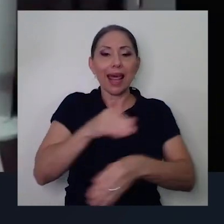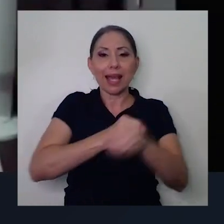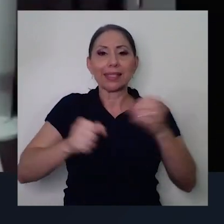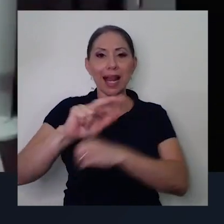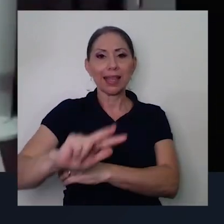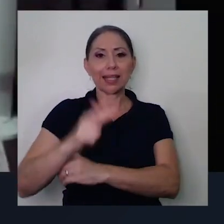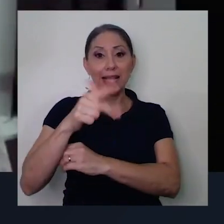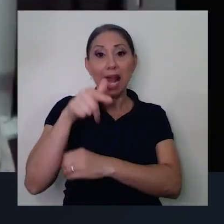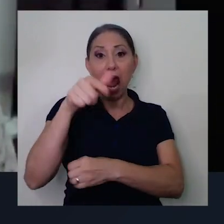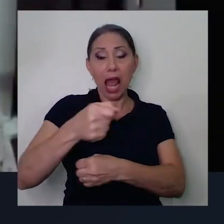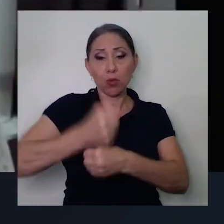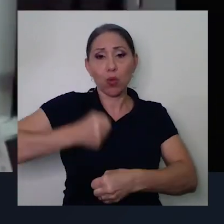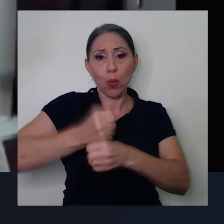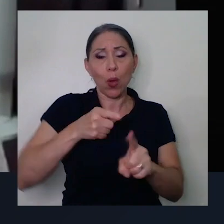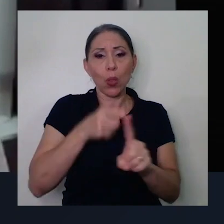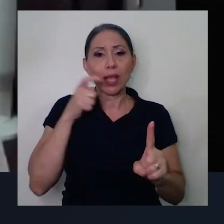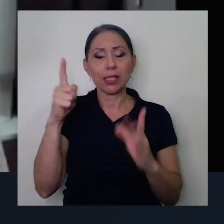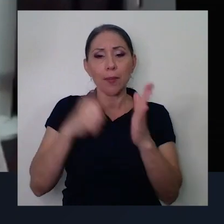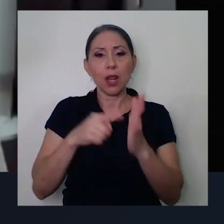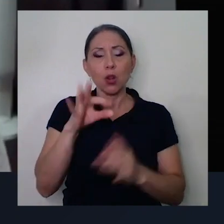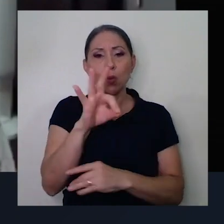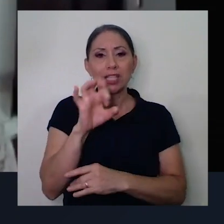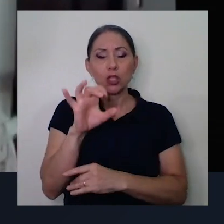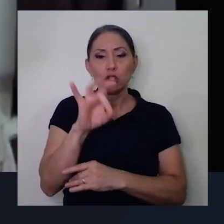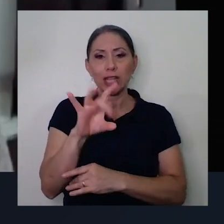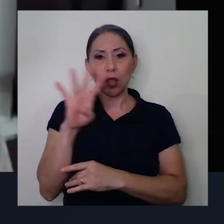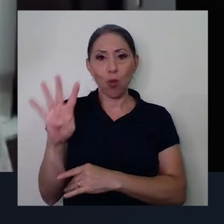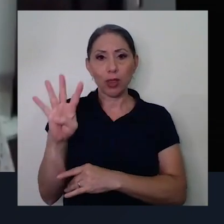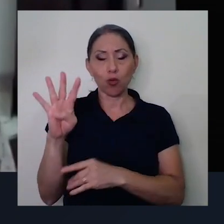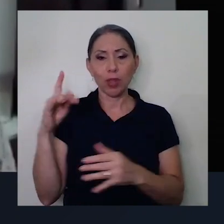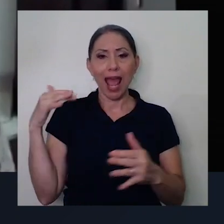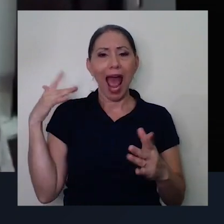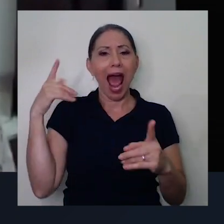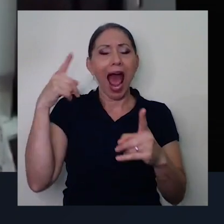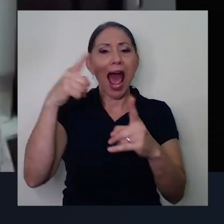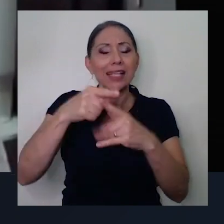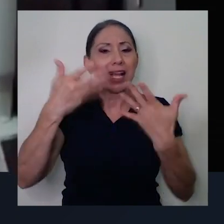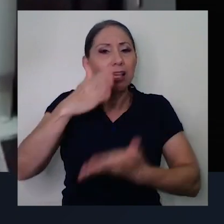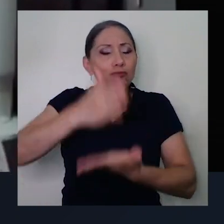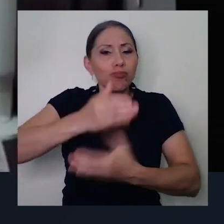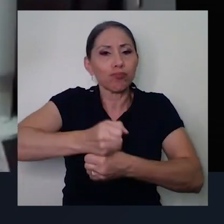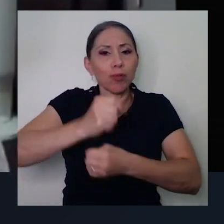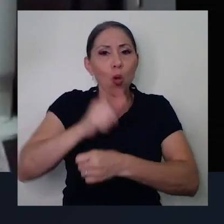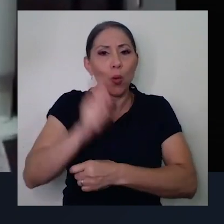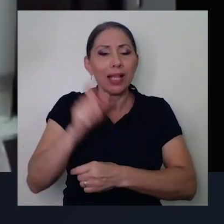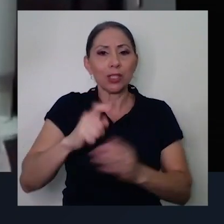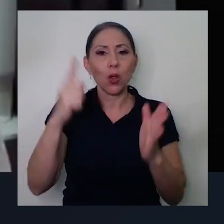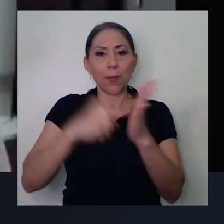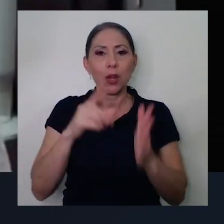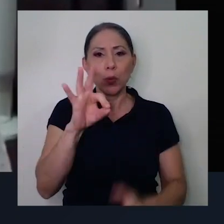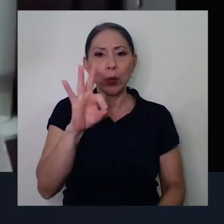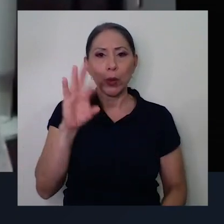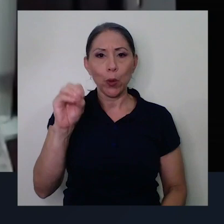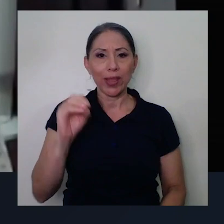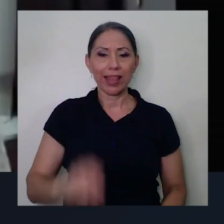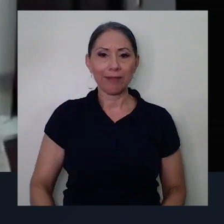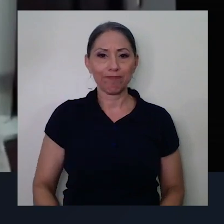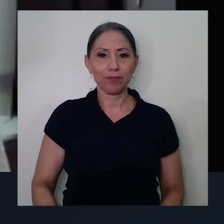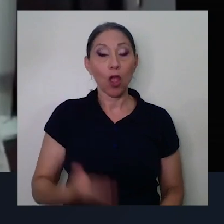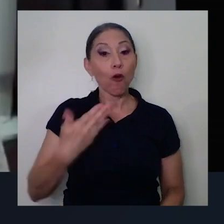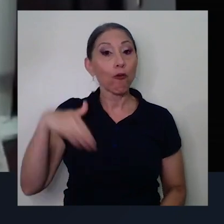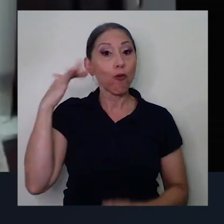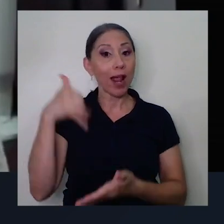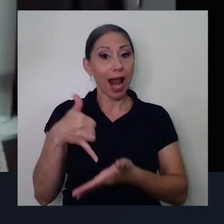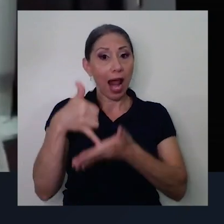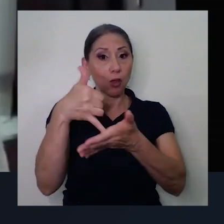judicial como primera mujer magistrada en la Sala Tercera, en la que se desempeñó desde 1984 y hasta el día de su